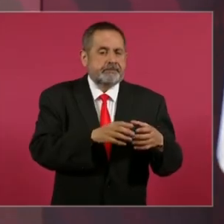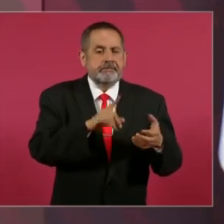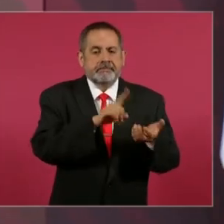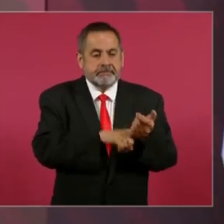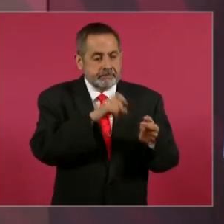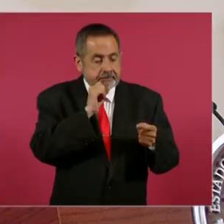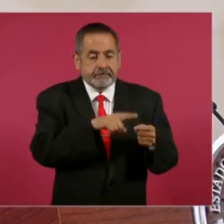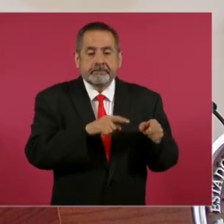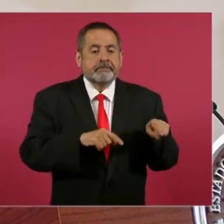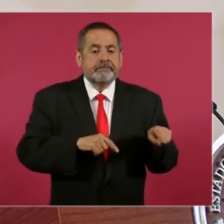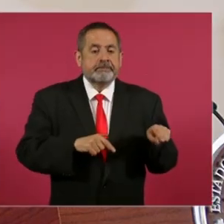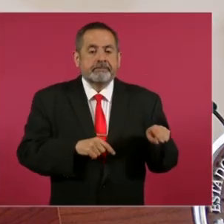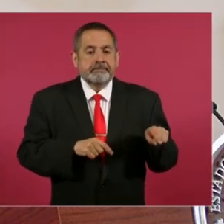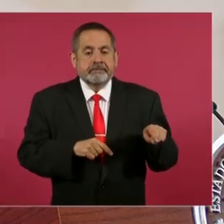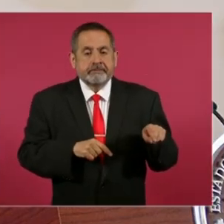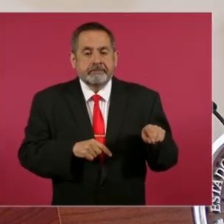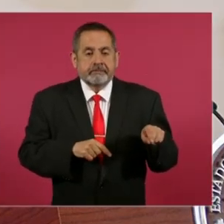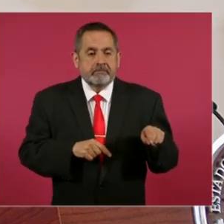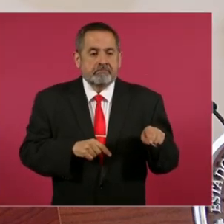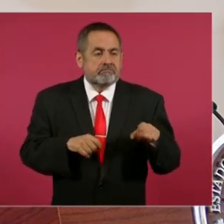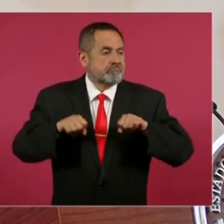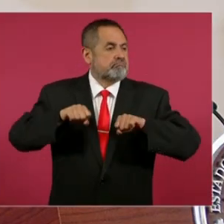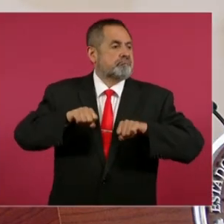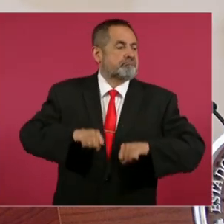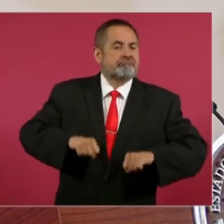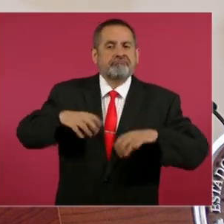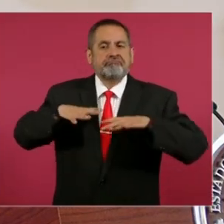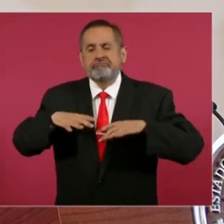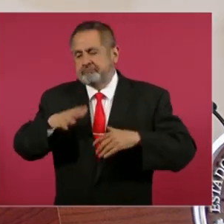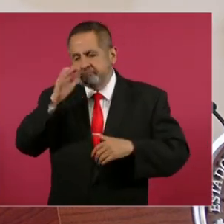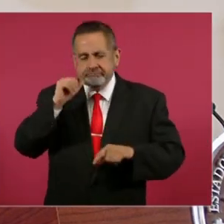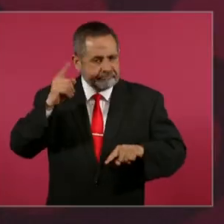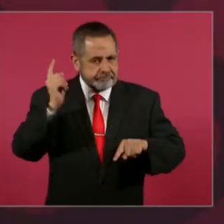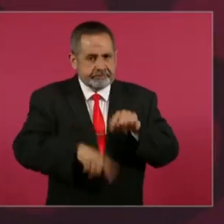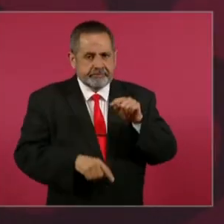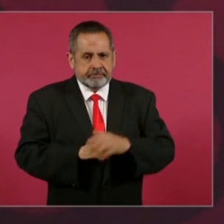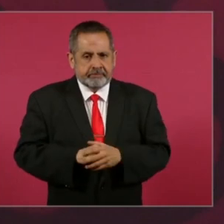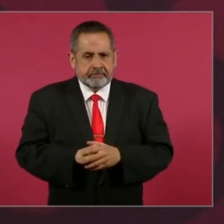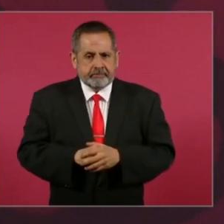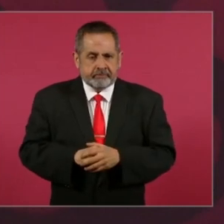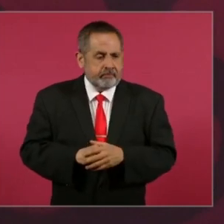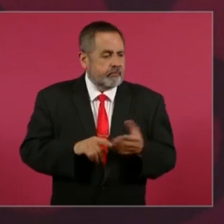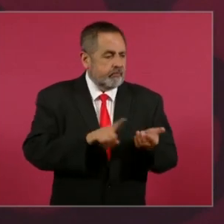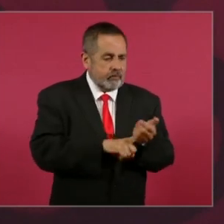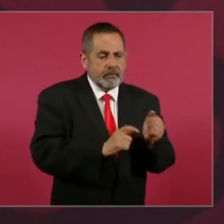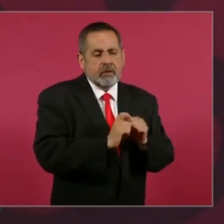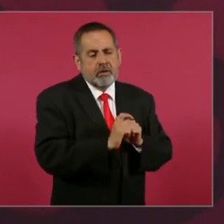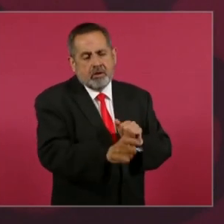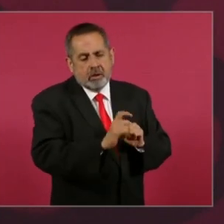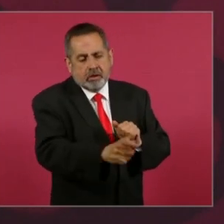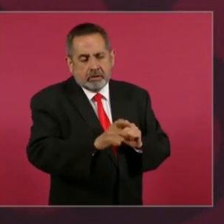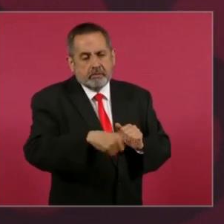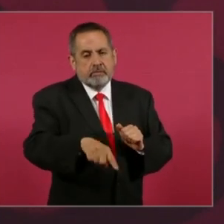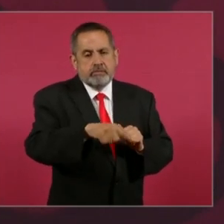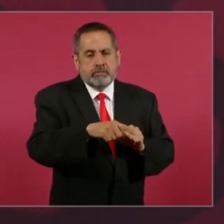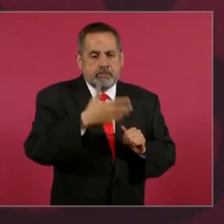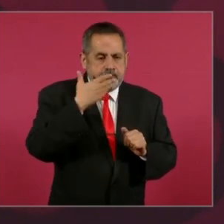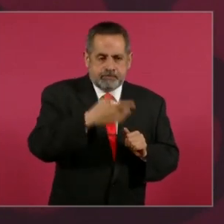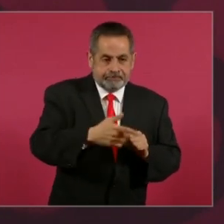Además, ya no puede tener todos los privilegios. Le siguen pagando bien a los periodistas, ya no